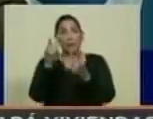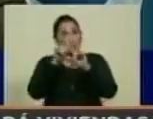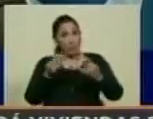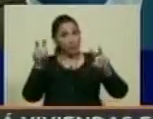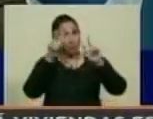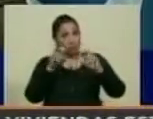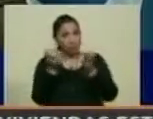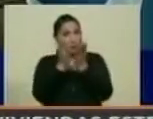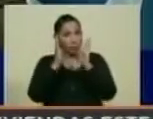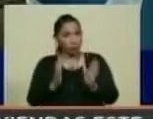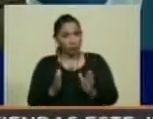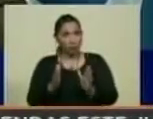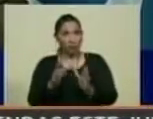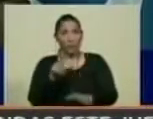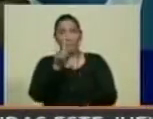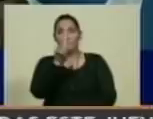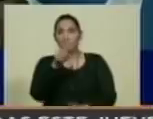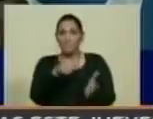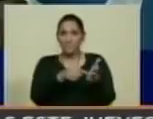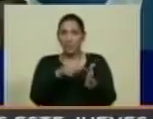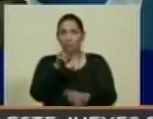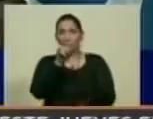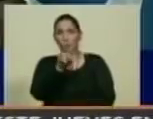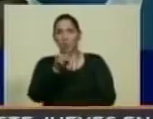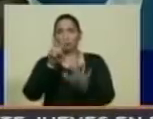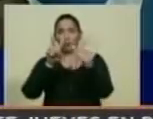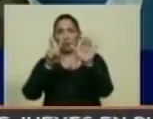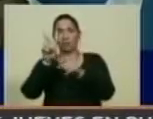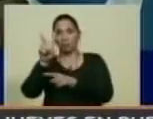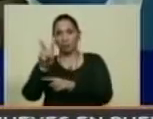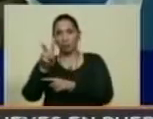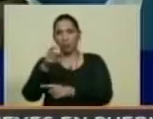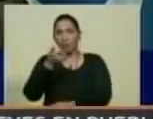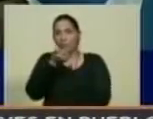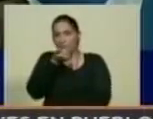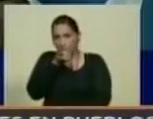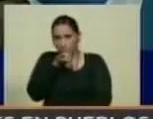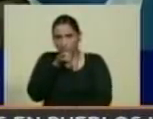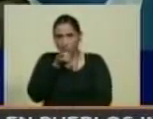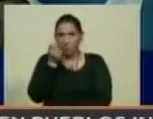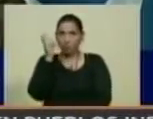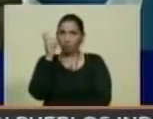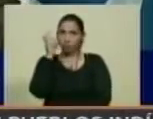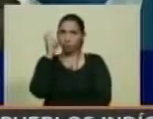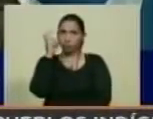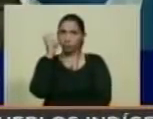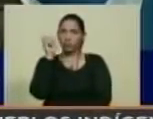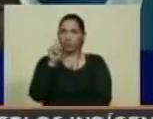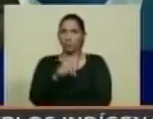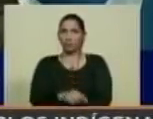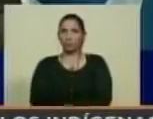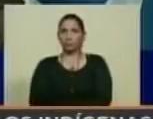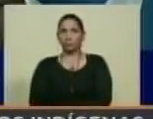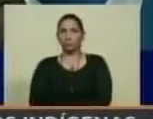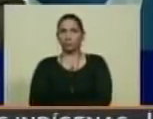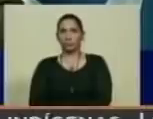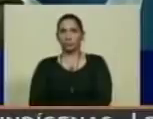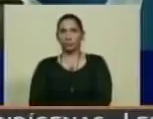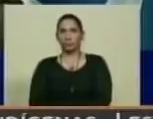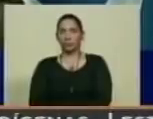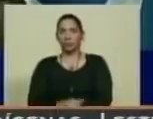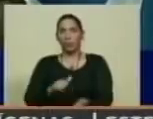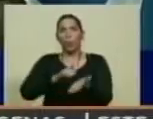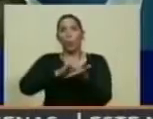está estudiando 1.272 notas de voz y de audio, además que tiene que ver con WhatsApp,